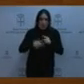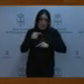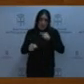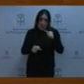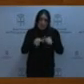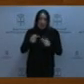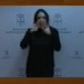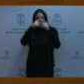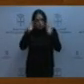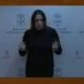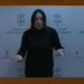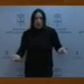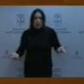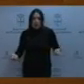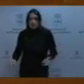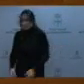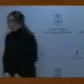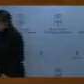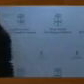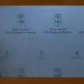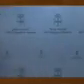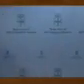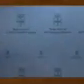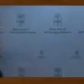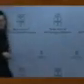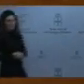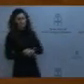familia asturiana. Le está tomando el pelo.